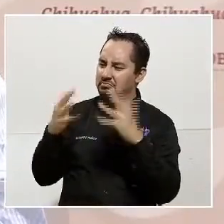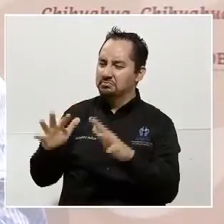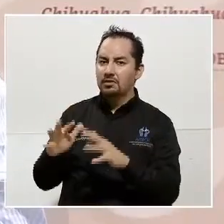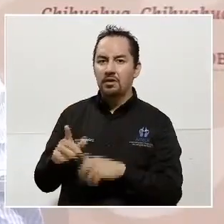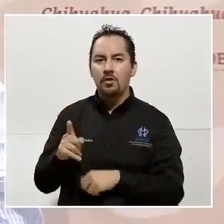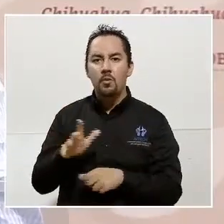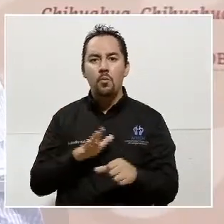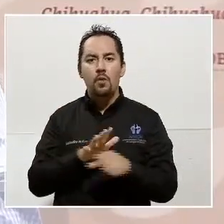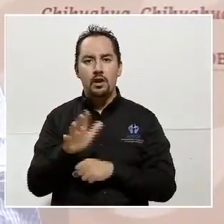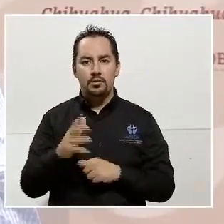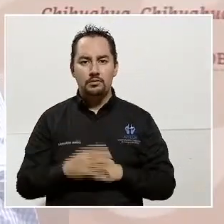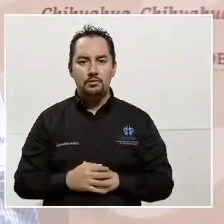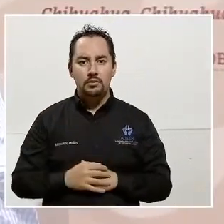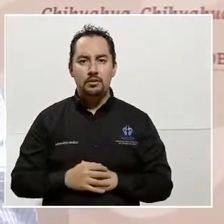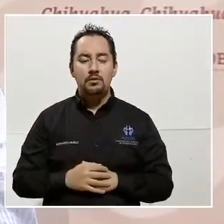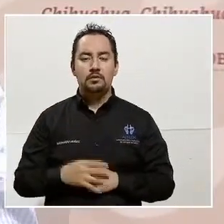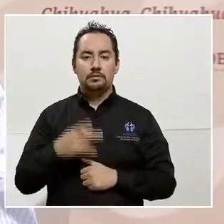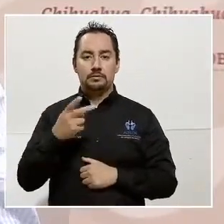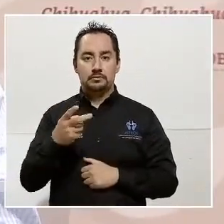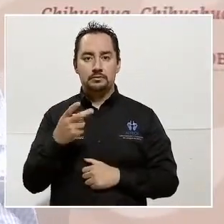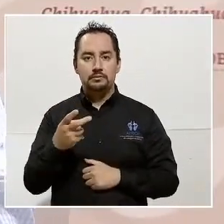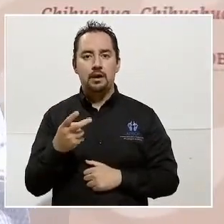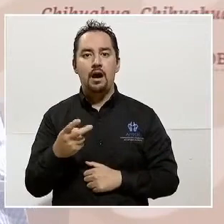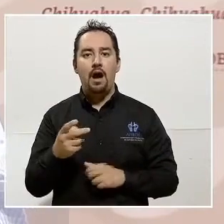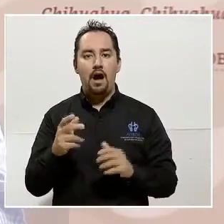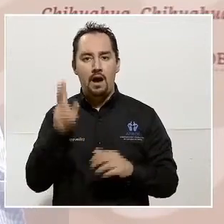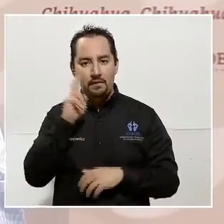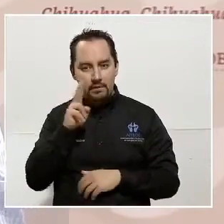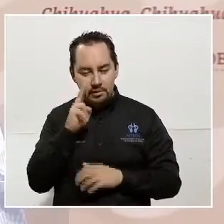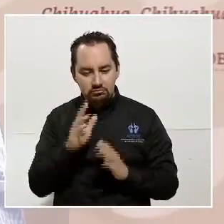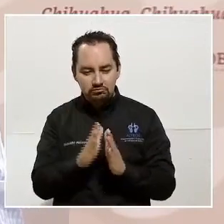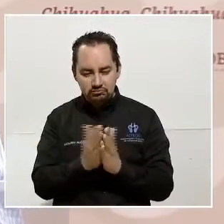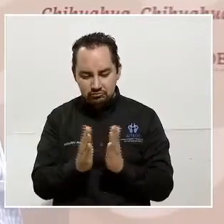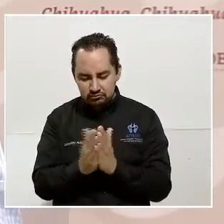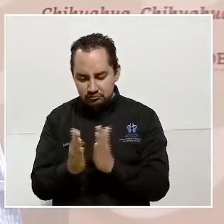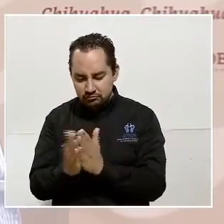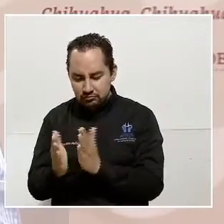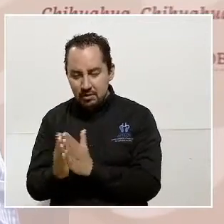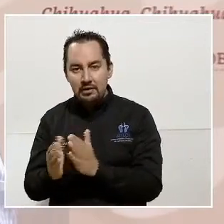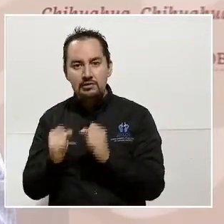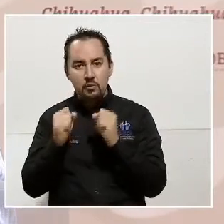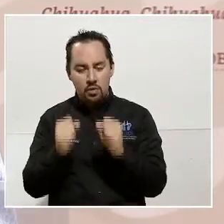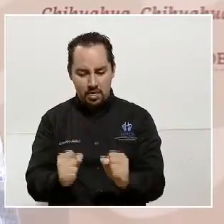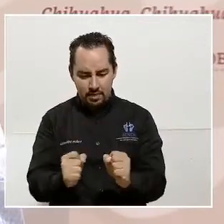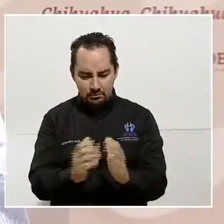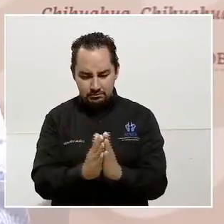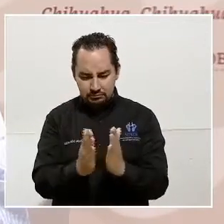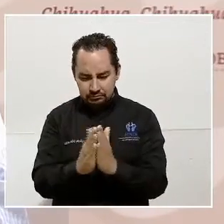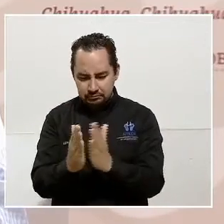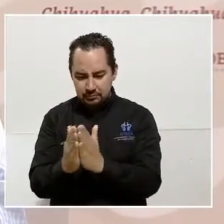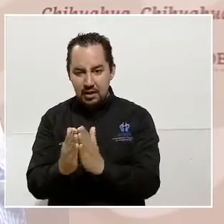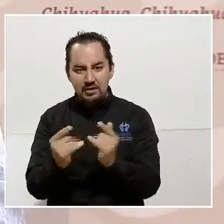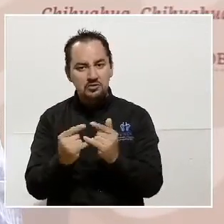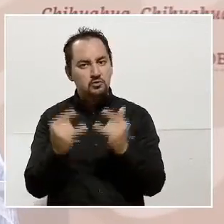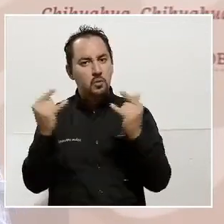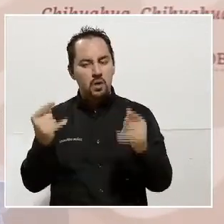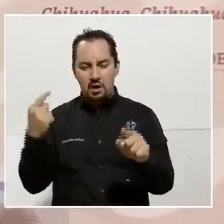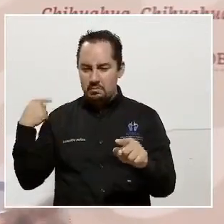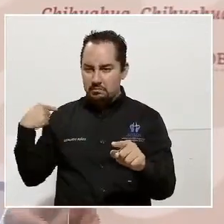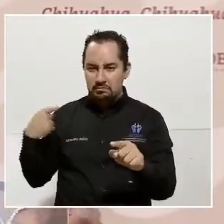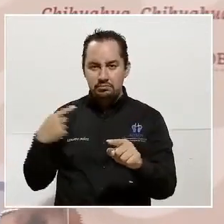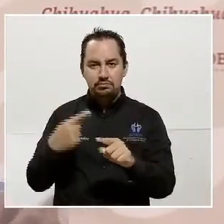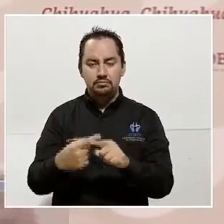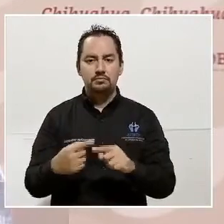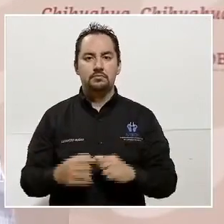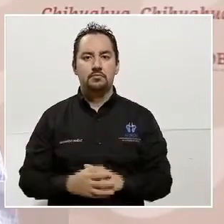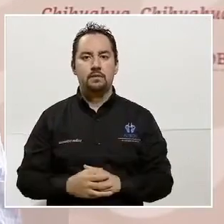consulta de los repositorios de los archivos de seguridad del Estado y documentos históricos de